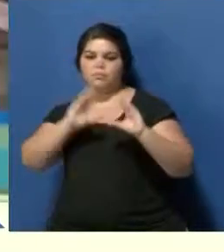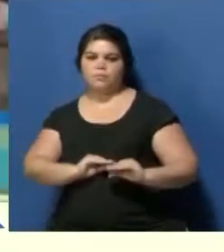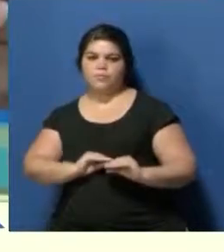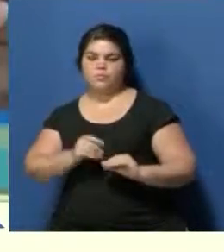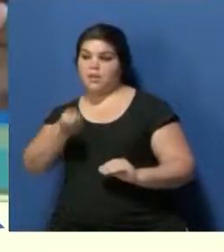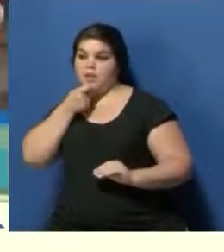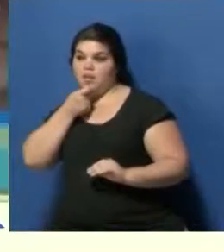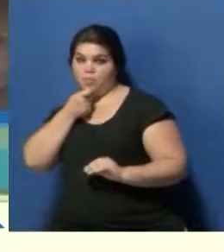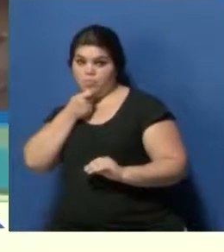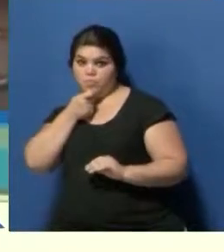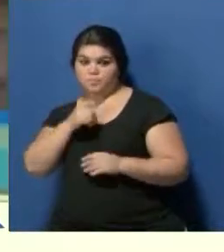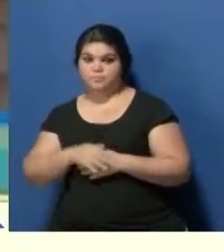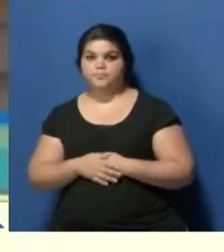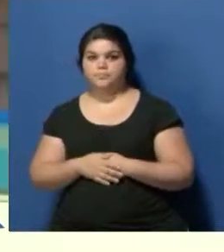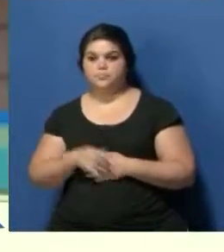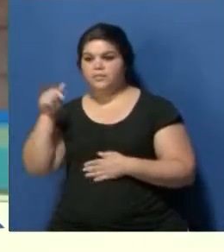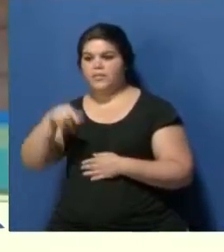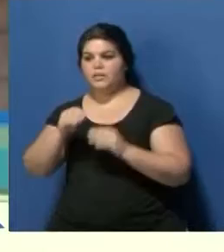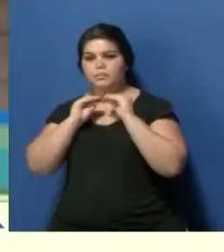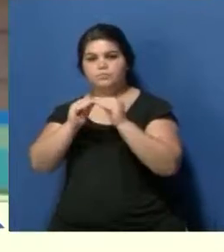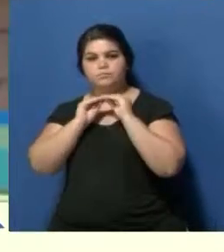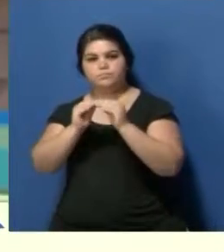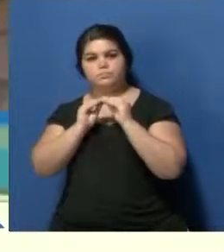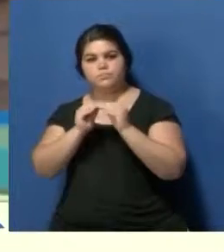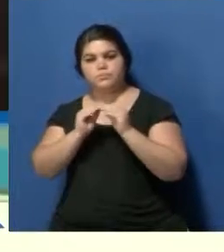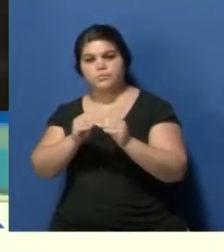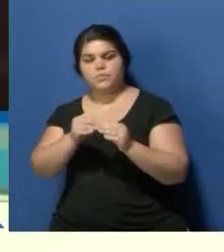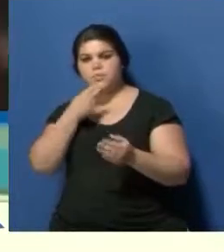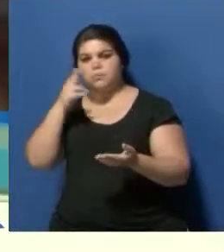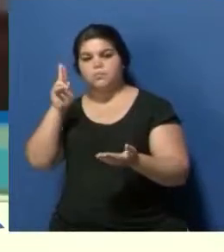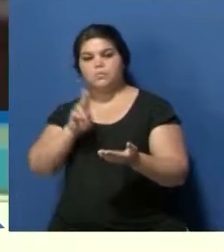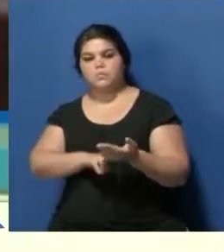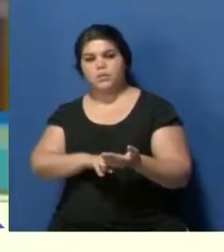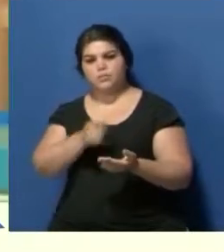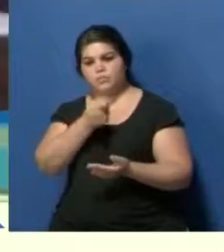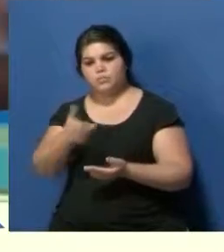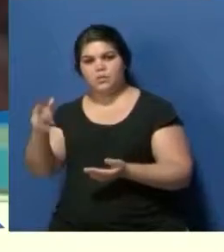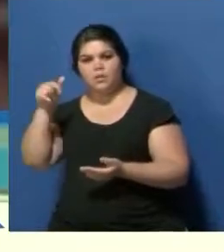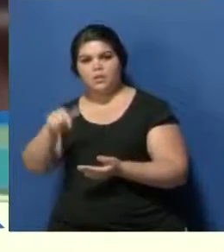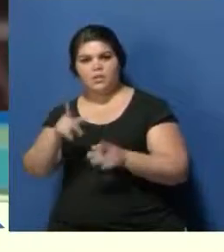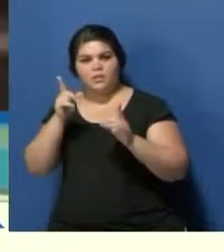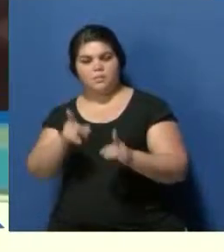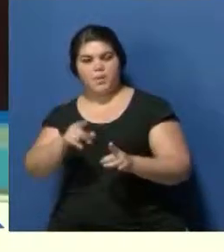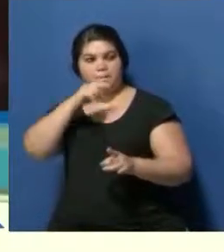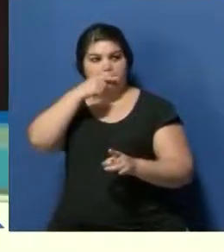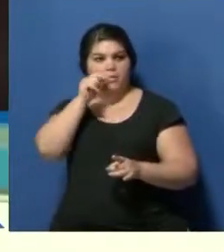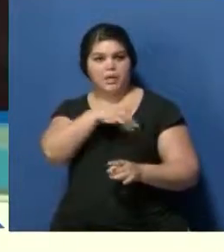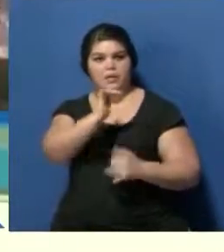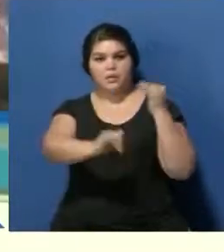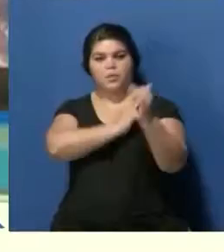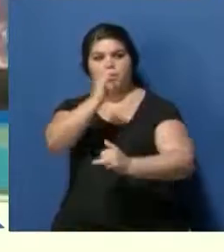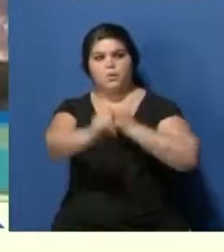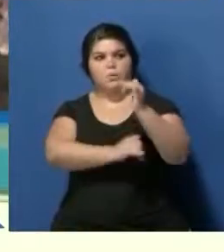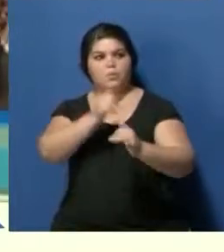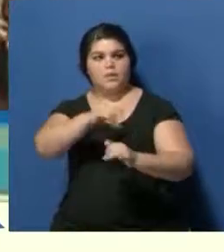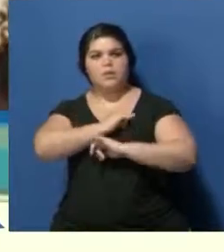quiero. Se discutió el impuesto a las ganancias y asistíamos a una paradoja impresionante. Macri durante la campaña decía,